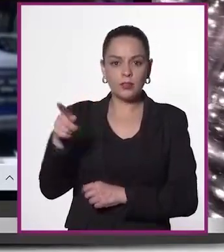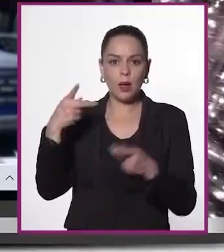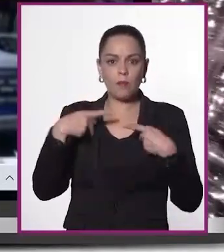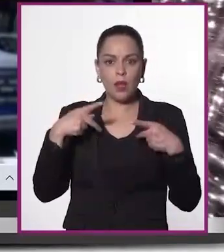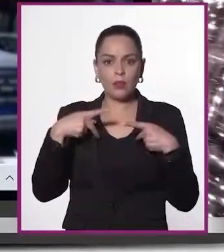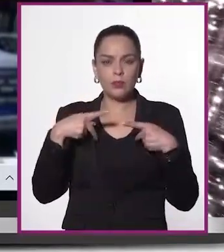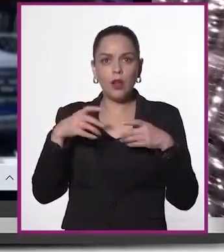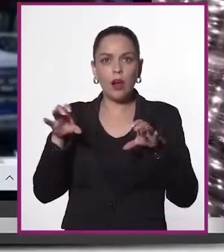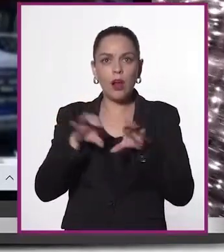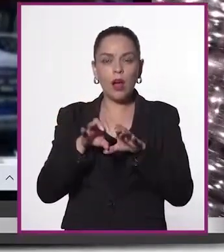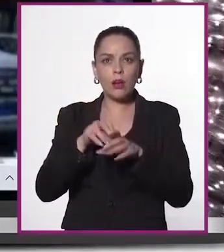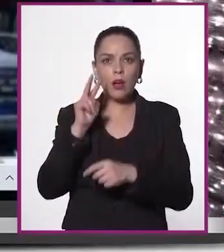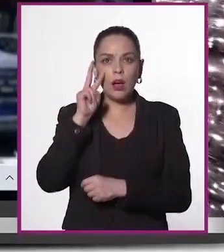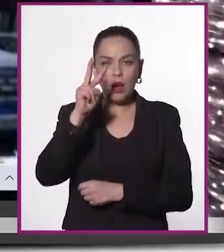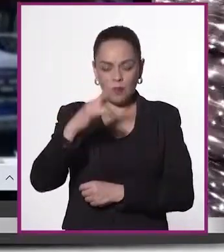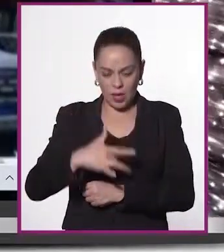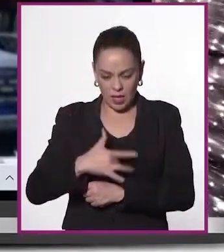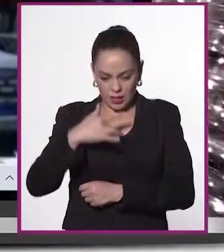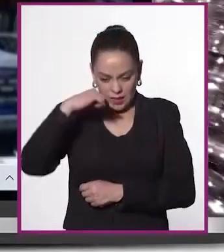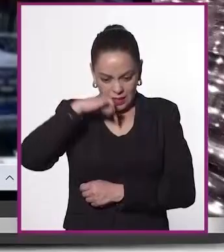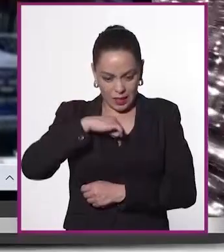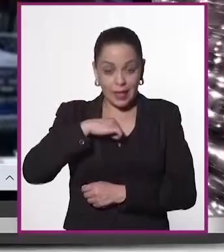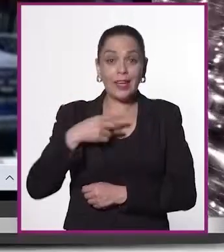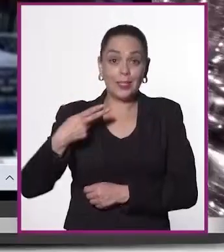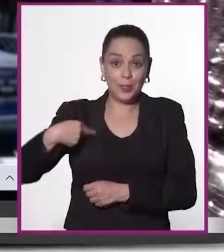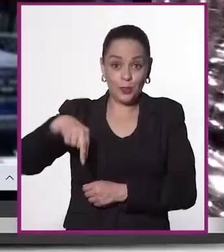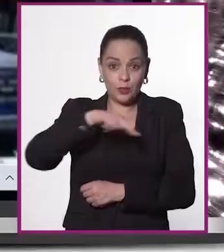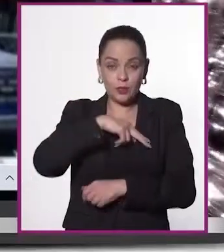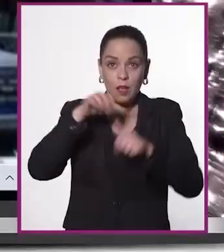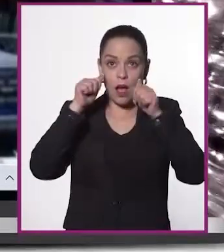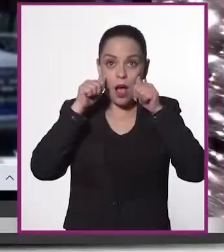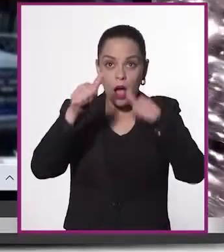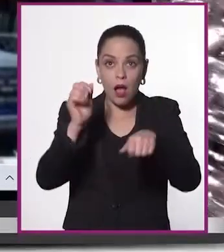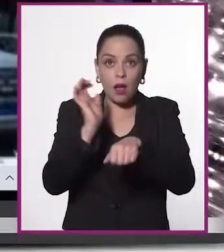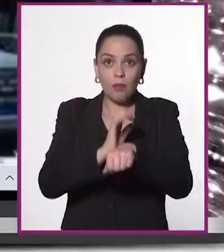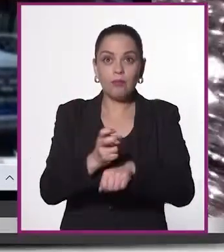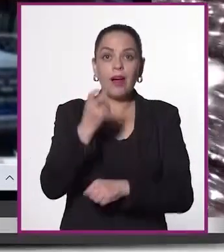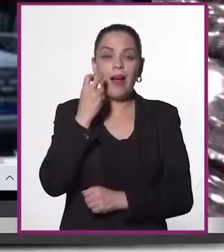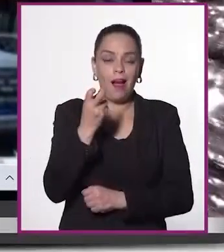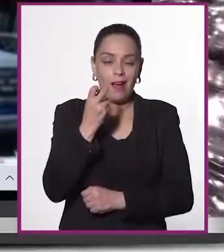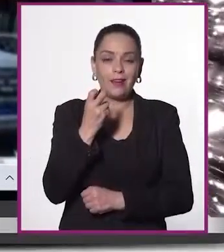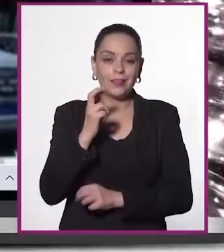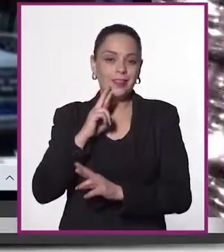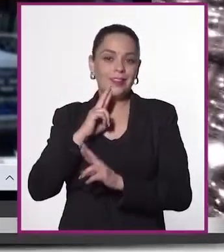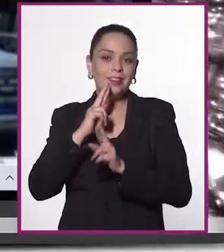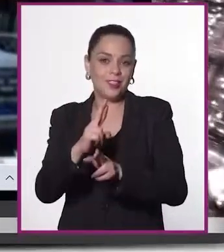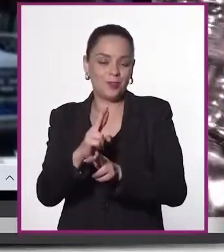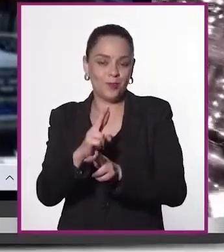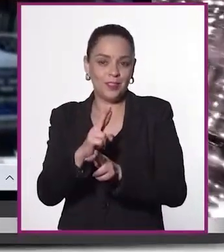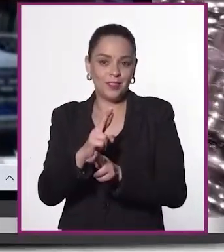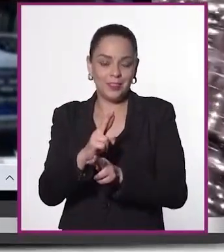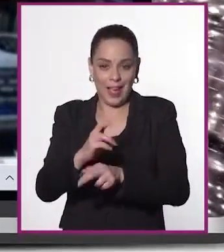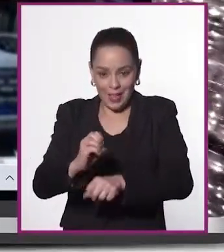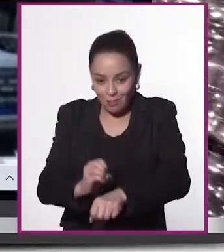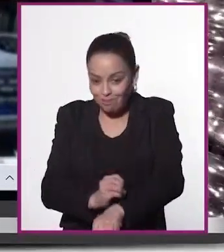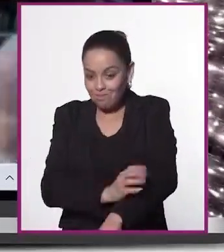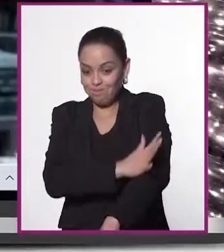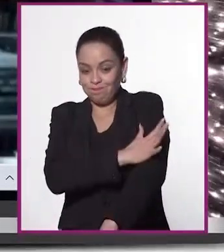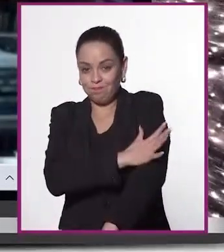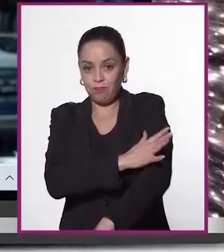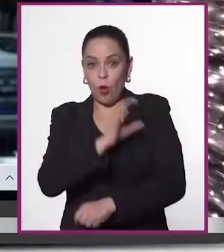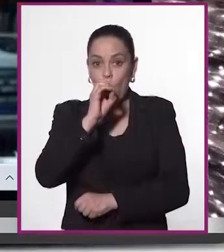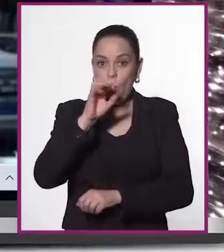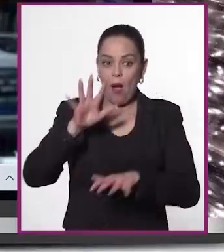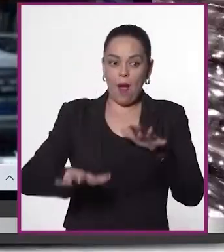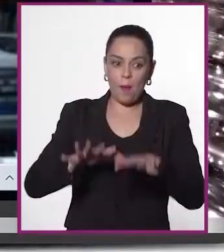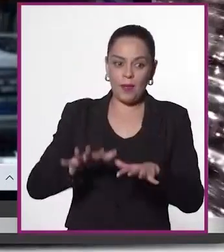forma. Y nosotros, como espectadores, efectivamente tenemos este tipo de respuesta. Nos emocionamos, o a